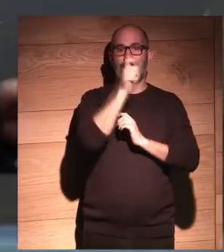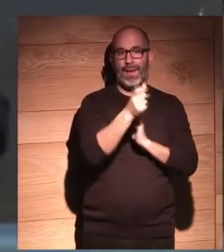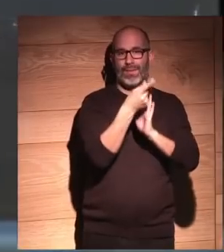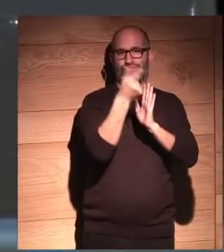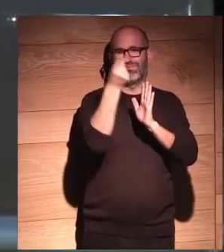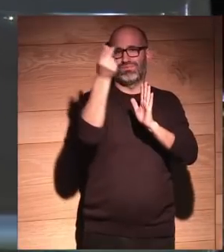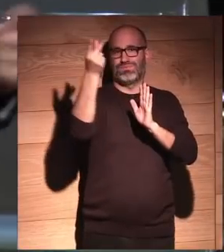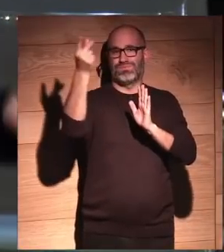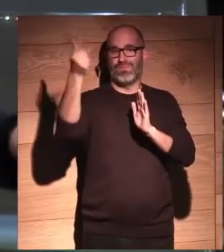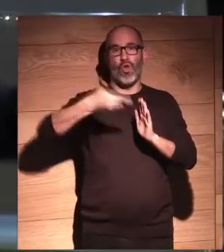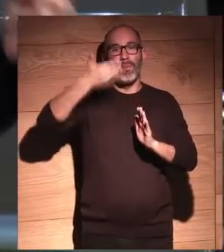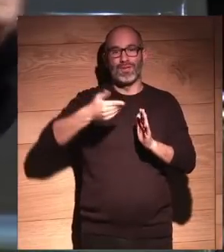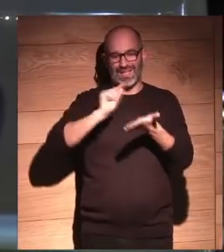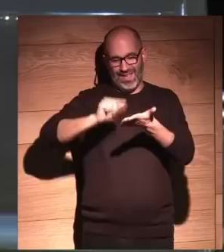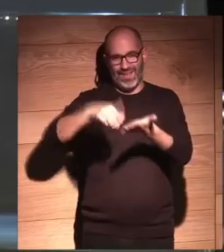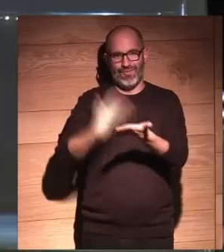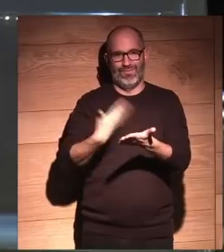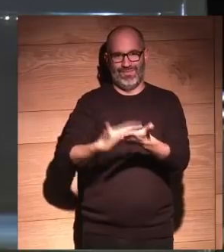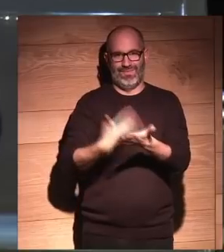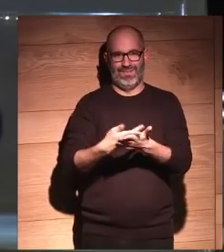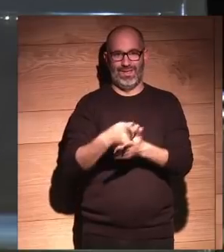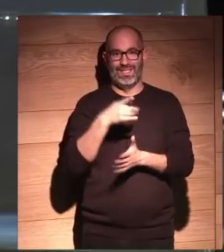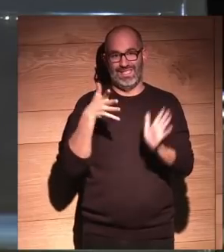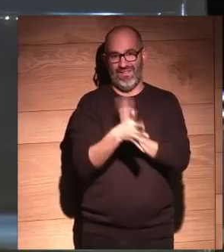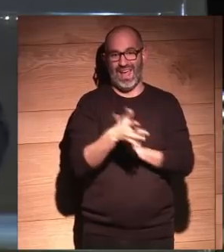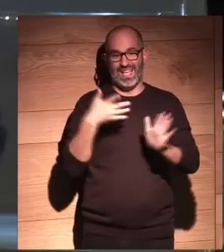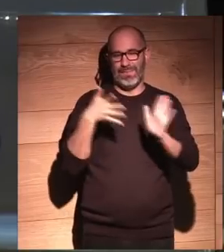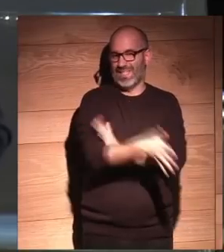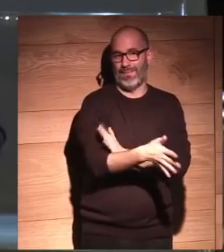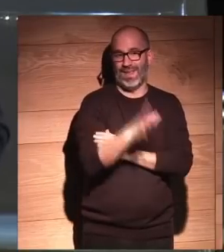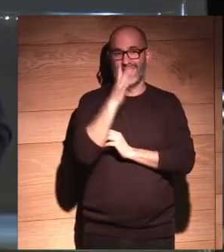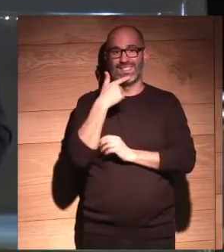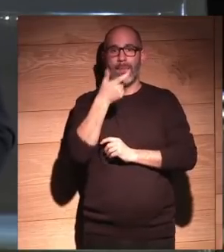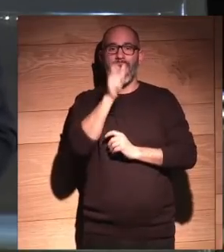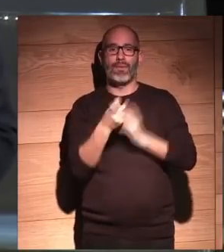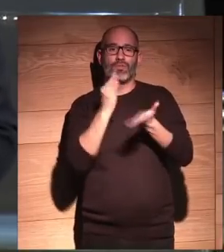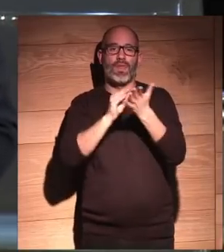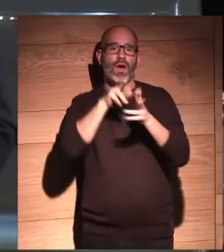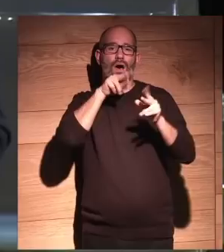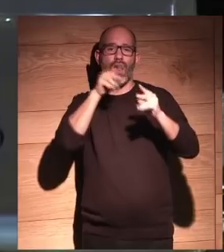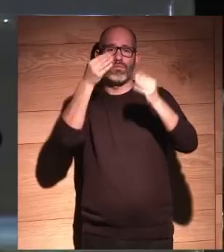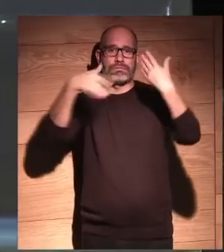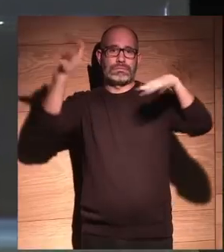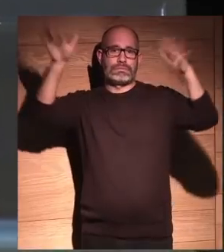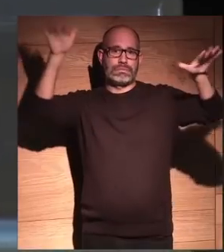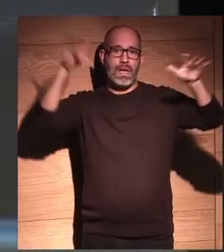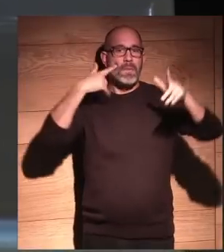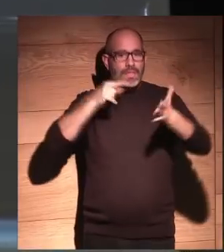la continuación de la expresión es scripta manen. Lo escrito permanece, que es lo que hemos hecho en este libro. Bueno, Pepa me lo